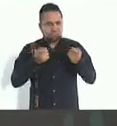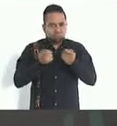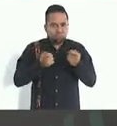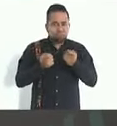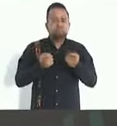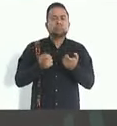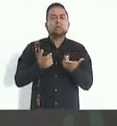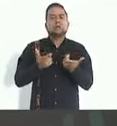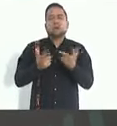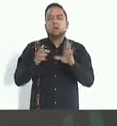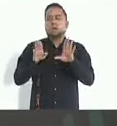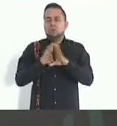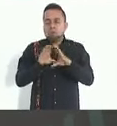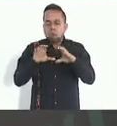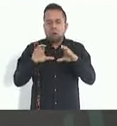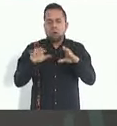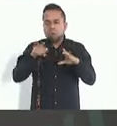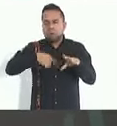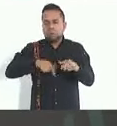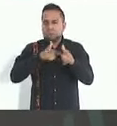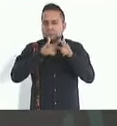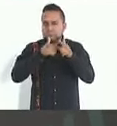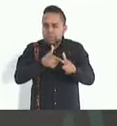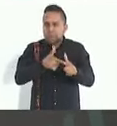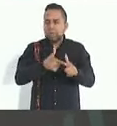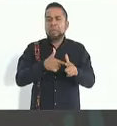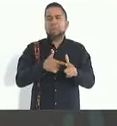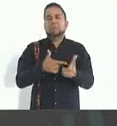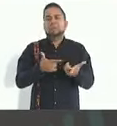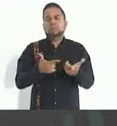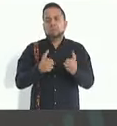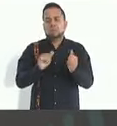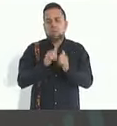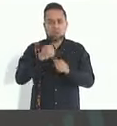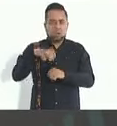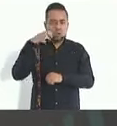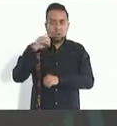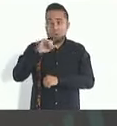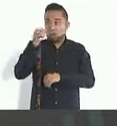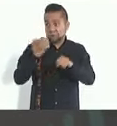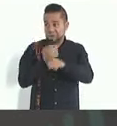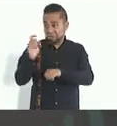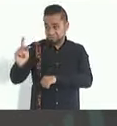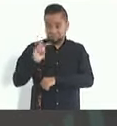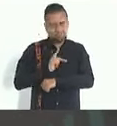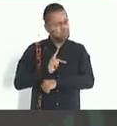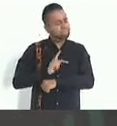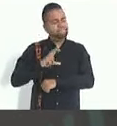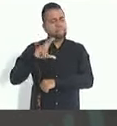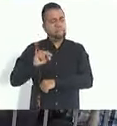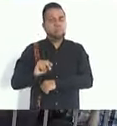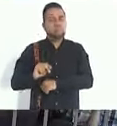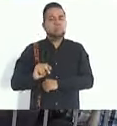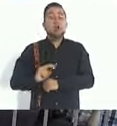de cómo se mantienen en Oaxaca. Ojalá y nunca, jamás